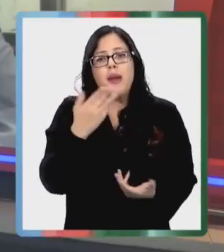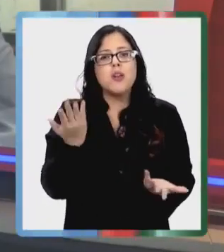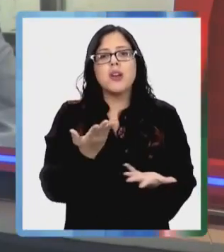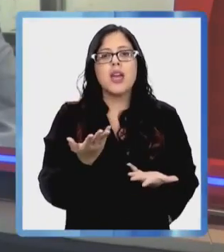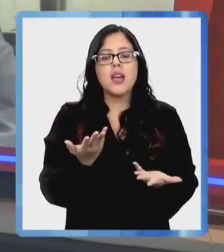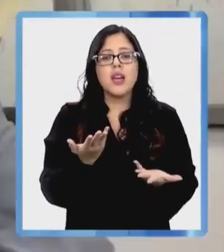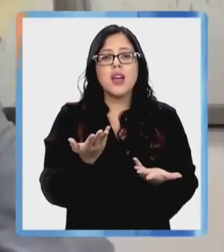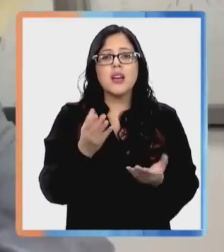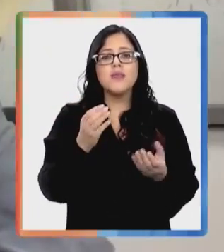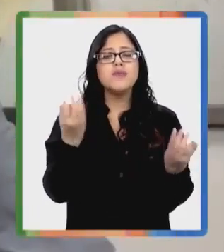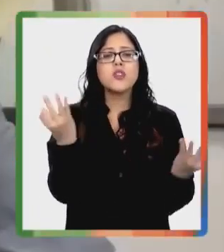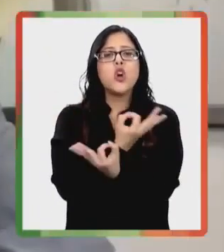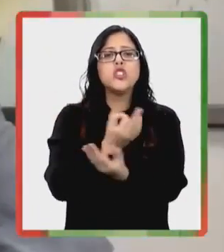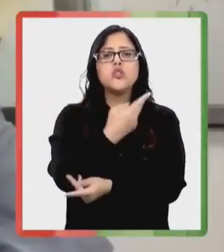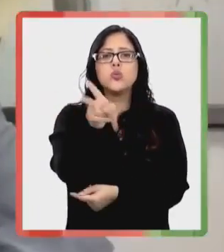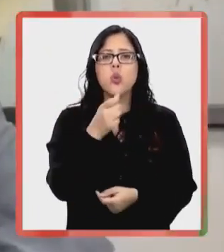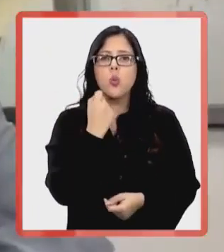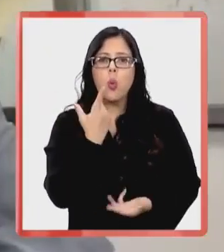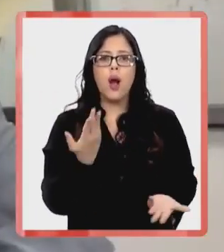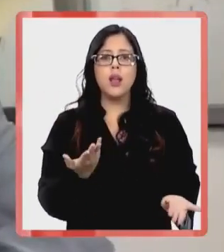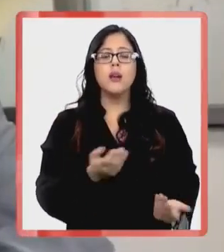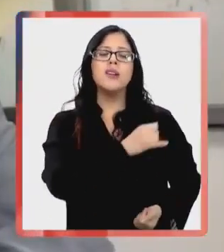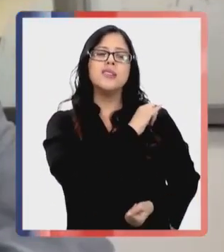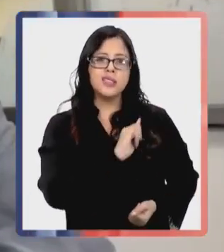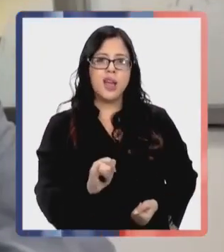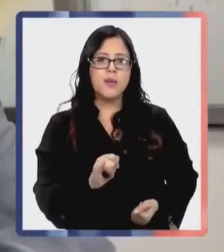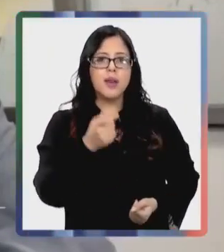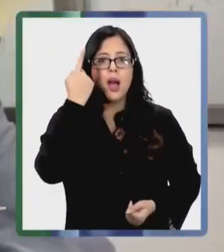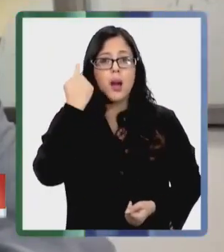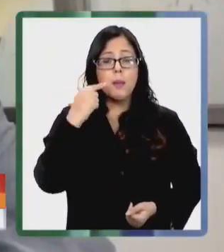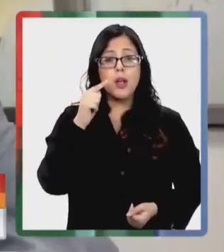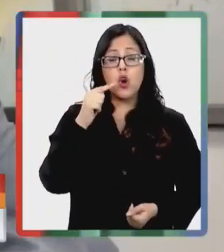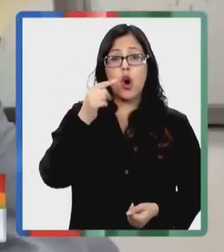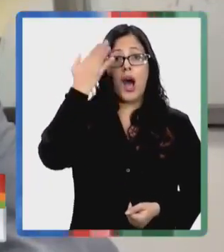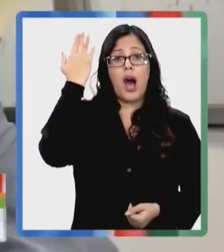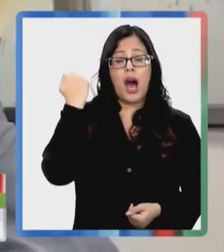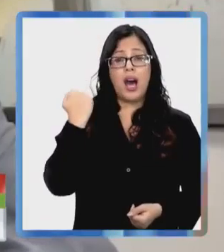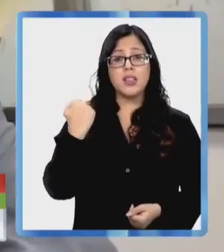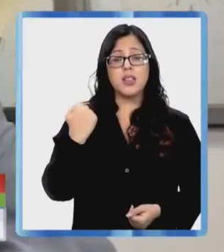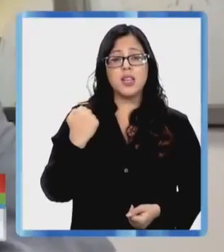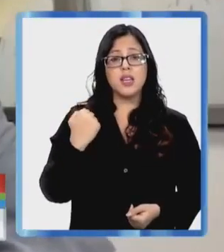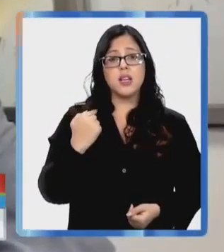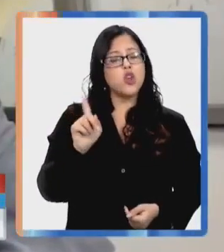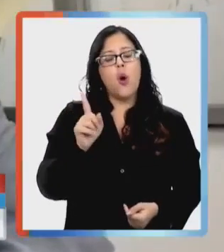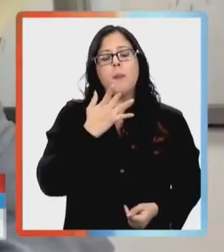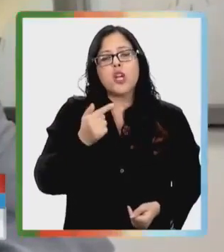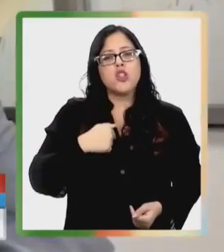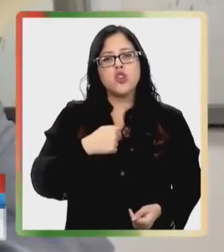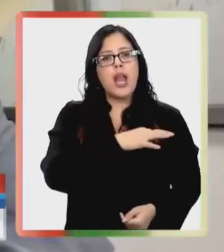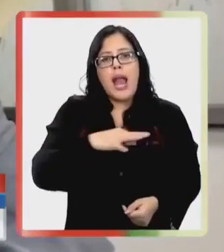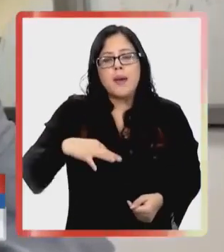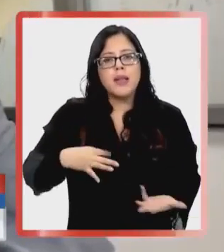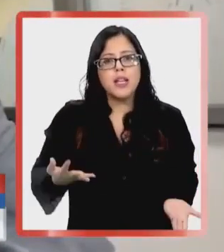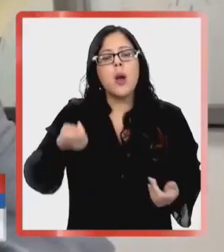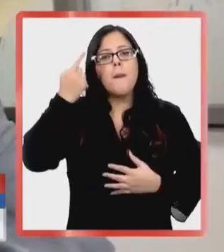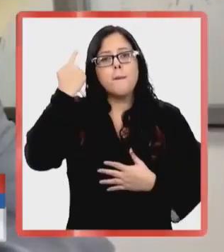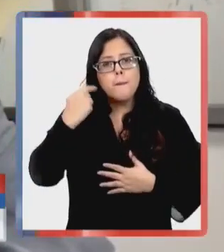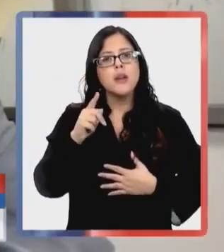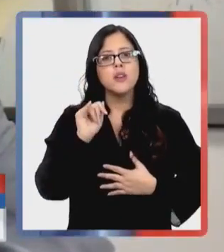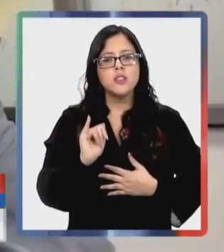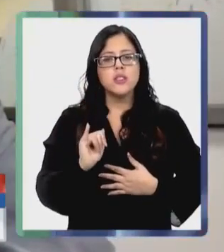su consejo? Siempre se pueden hacer las cosas mejor. No, yo no era ministro en esa época, pero